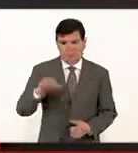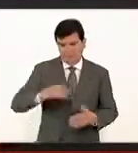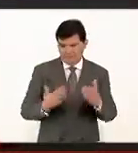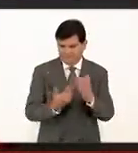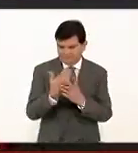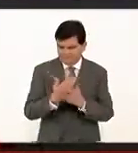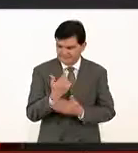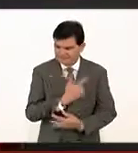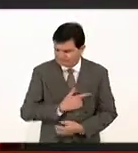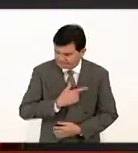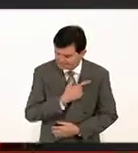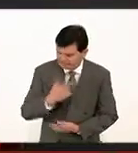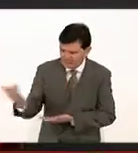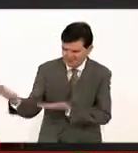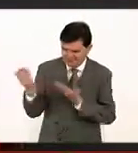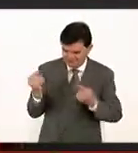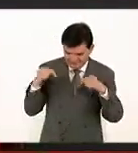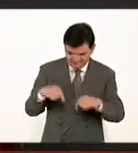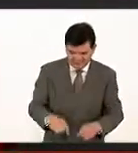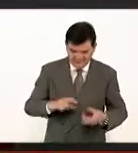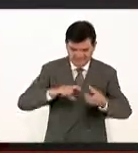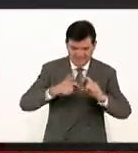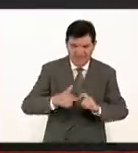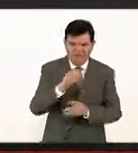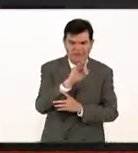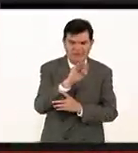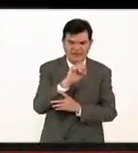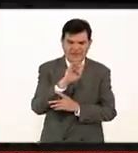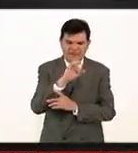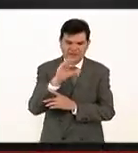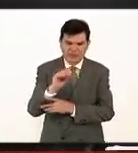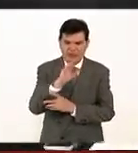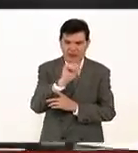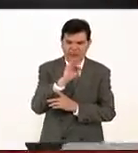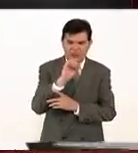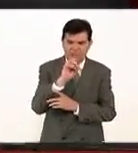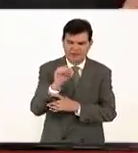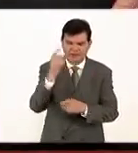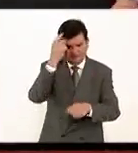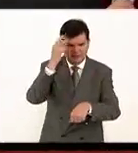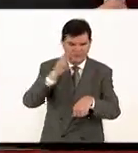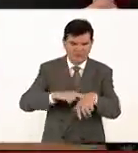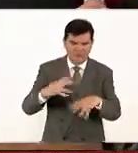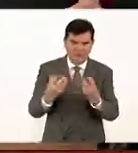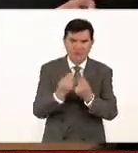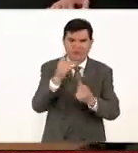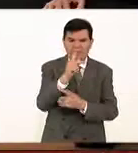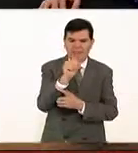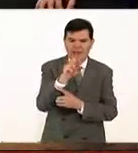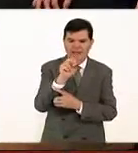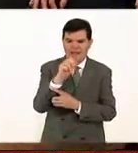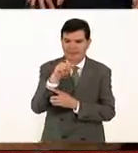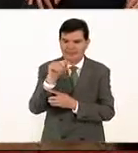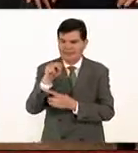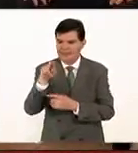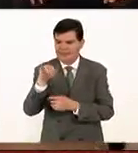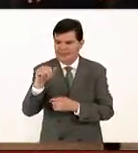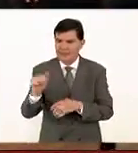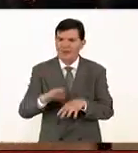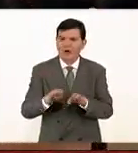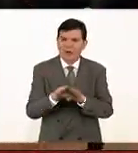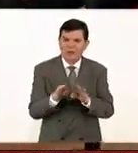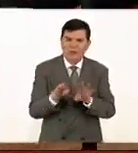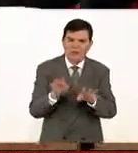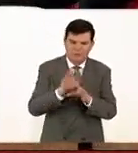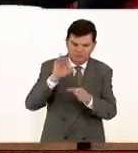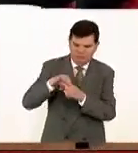Esta mañana nos da mucho gusto que esté aquí en el Estudio de México al Día Francisco Abundis, director asociado de Parametría, para hablarnos de cómo van las